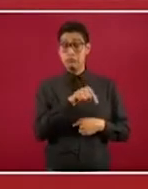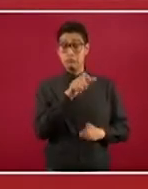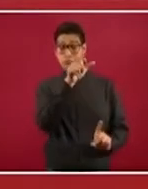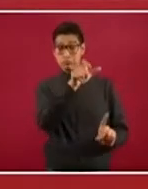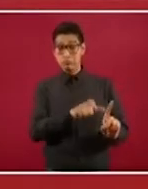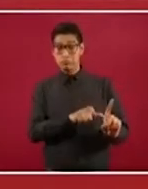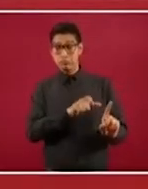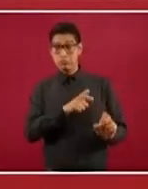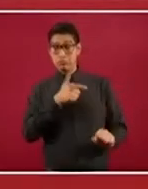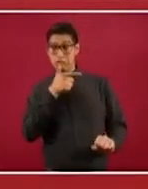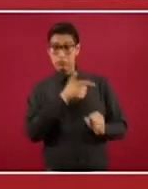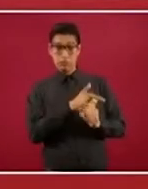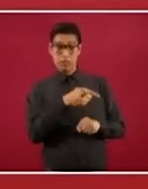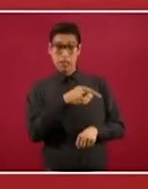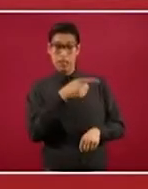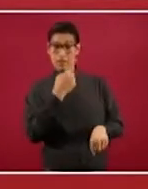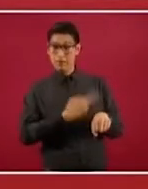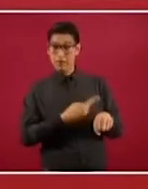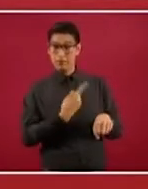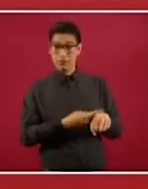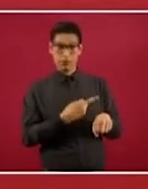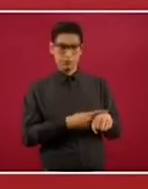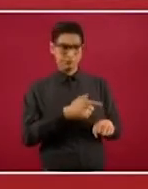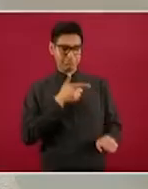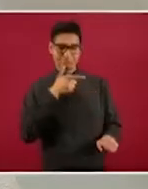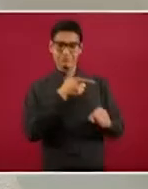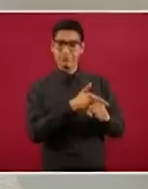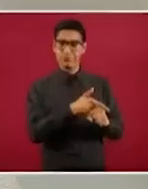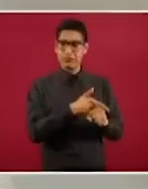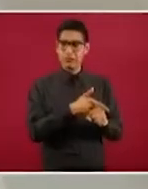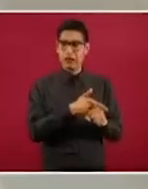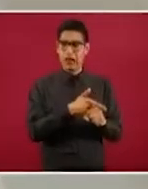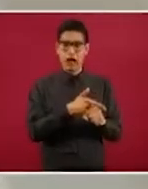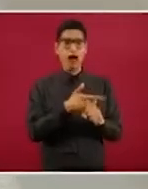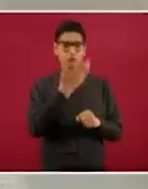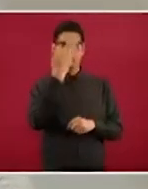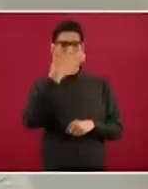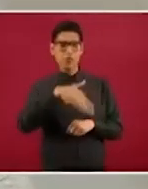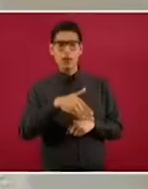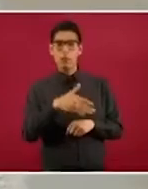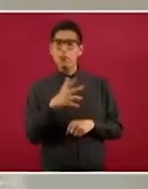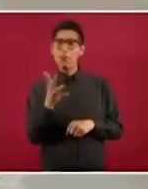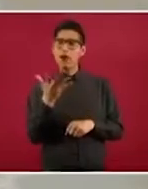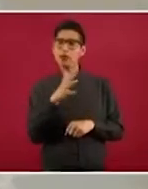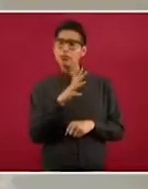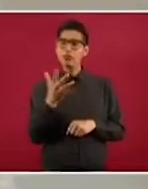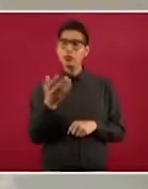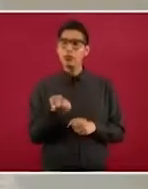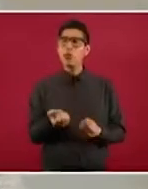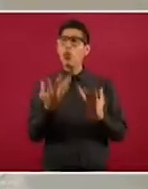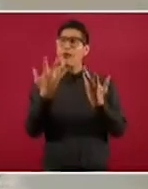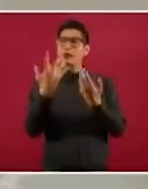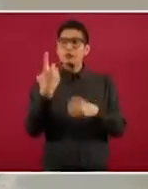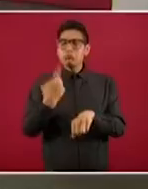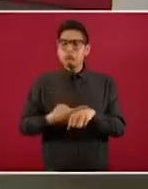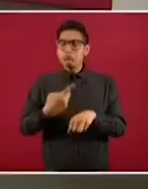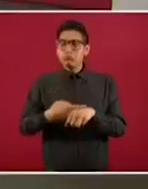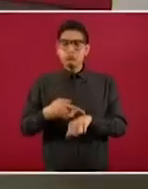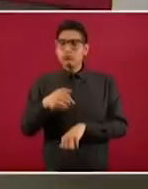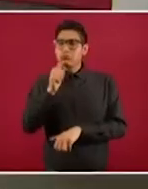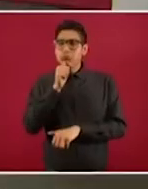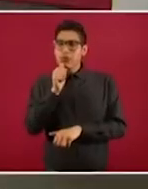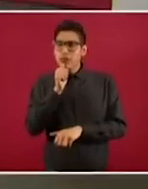vigilancia centinela, sabe cuántos más o menos no se detectan alrededor. Y entonces se estima.